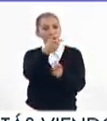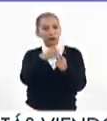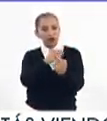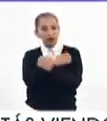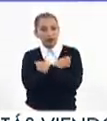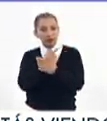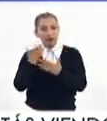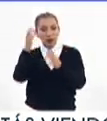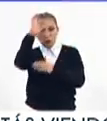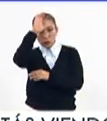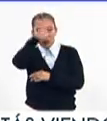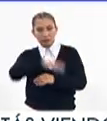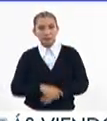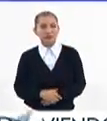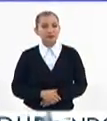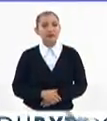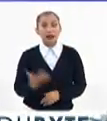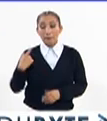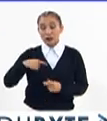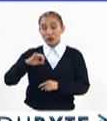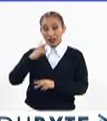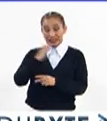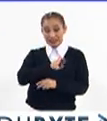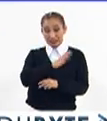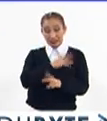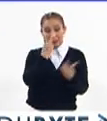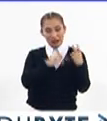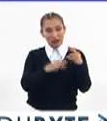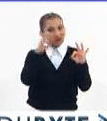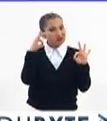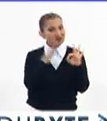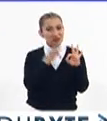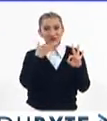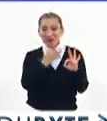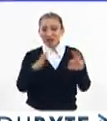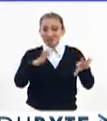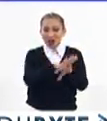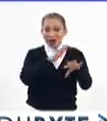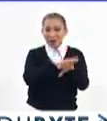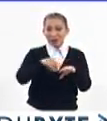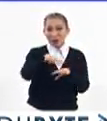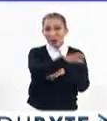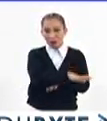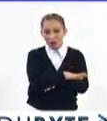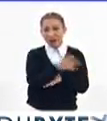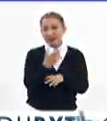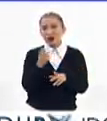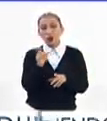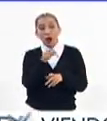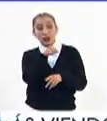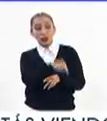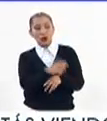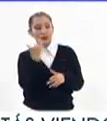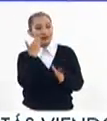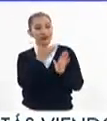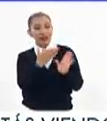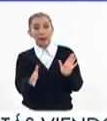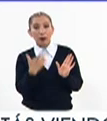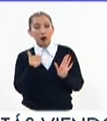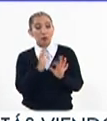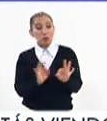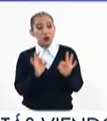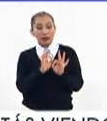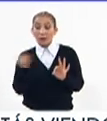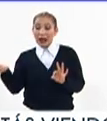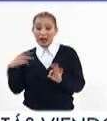economía, la educación y la cultura. Los exiliados llegaron en un momento de renovación y modernización, es decir, una época casi ideal